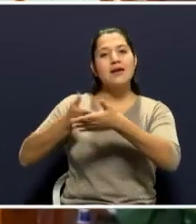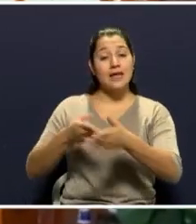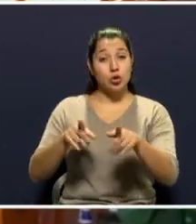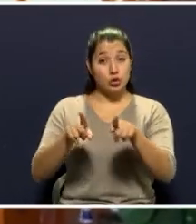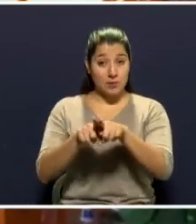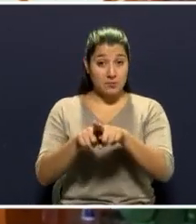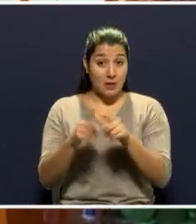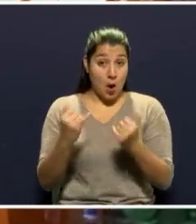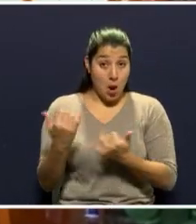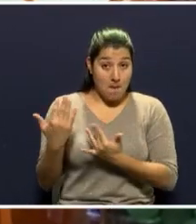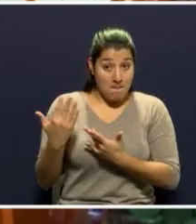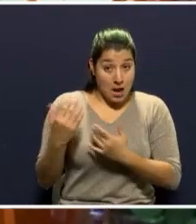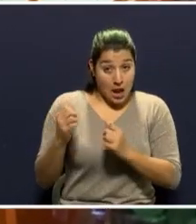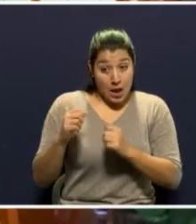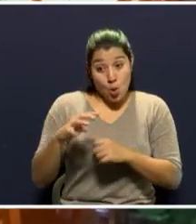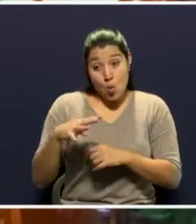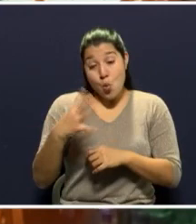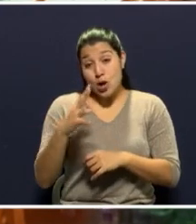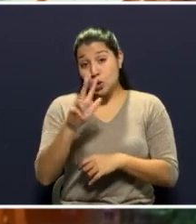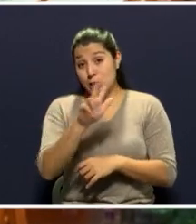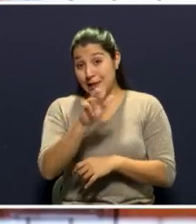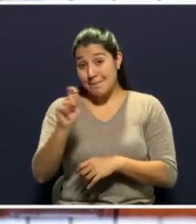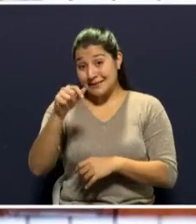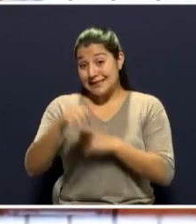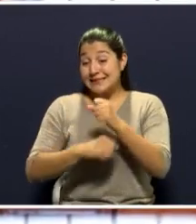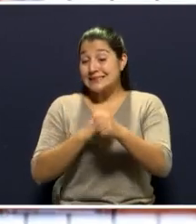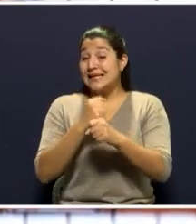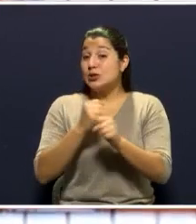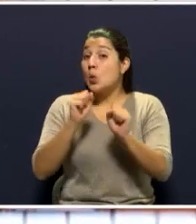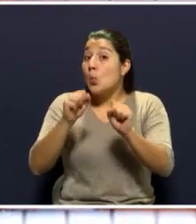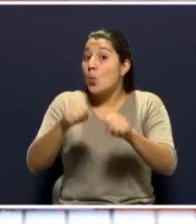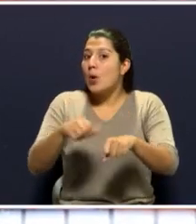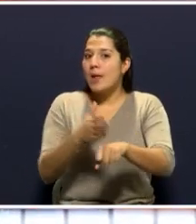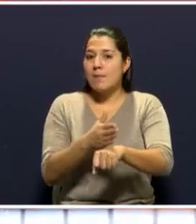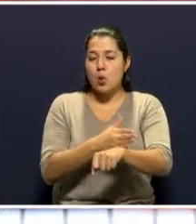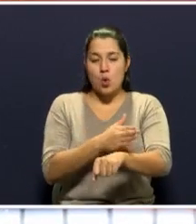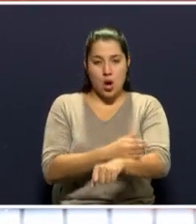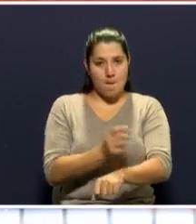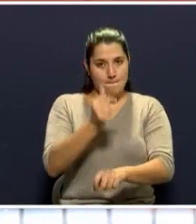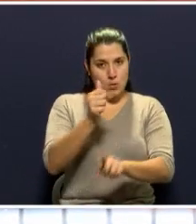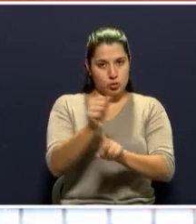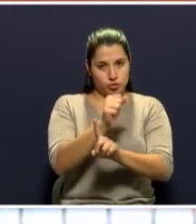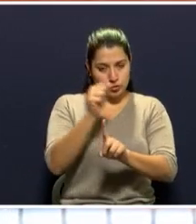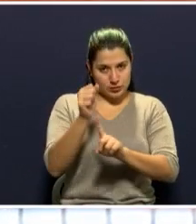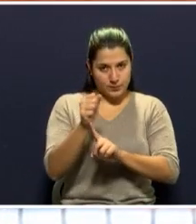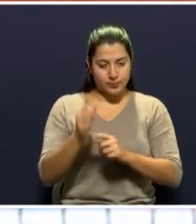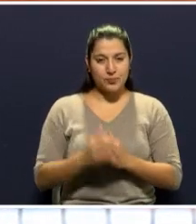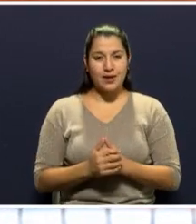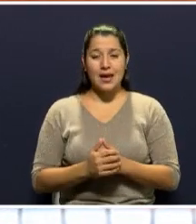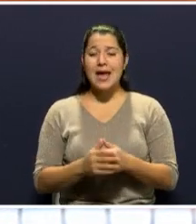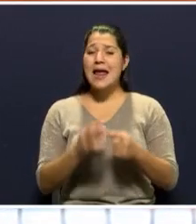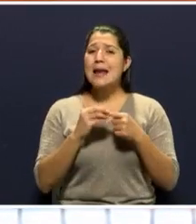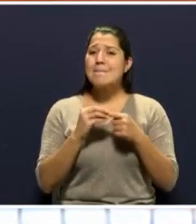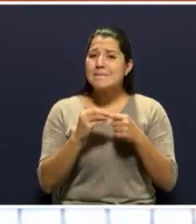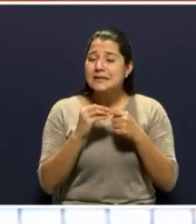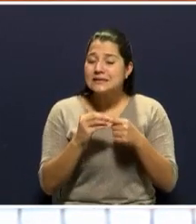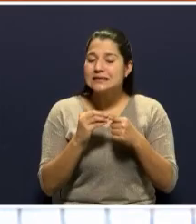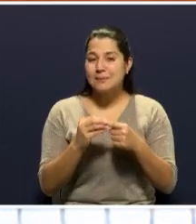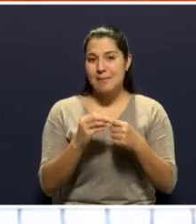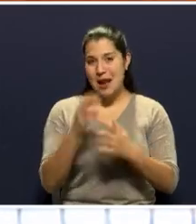leve recuperación en el cuarto trimestre de este año. El principal componente que explica la caída, la